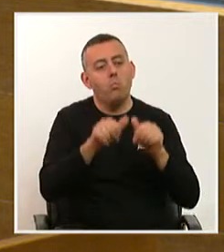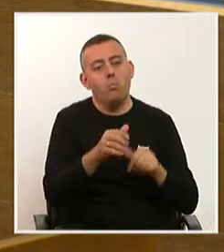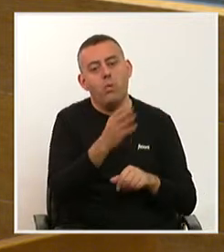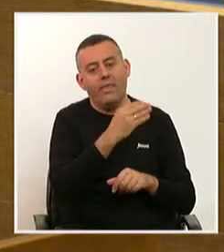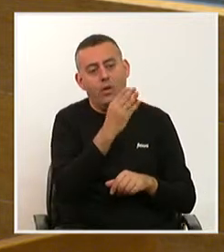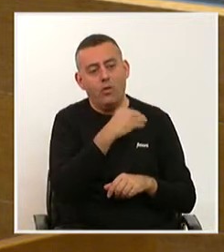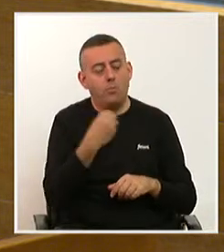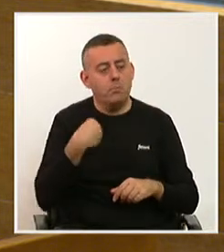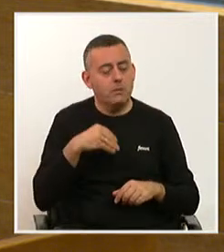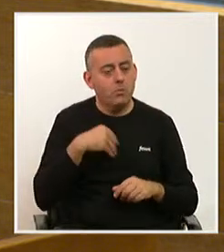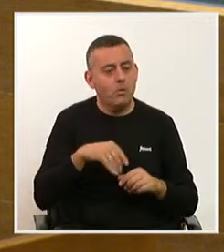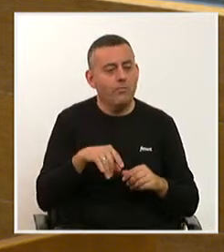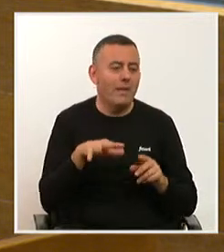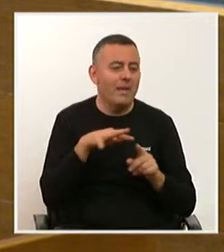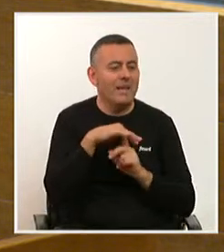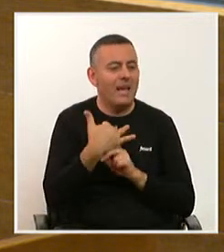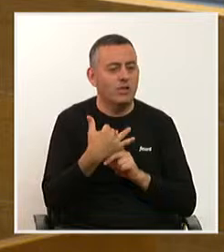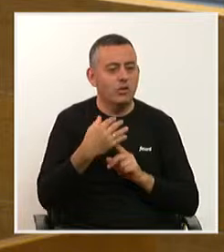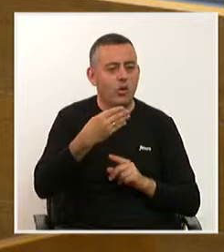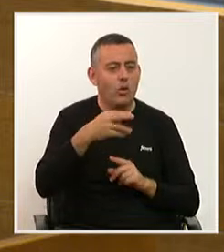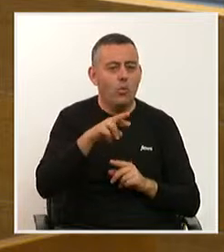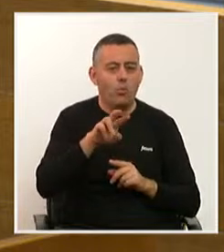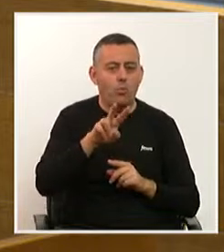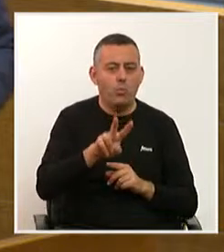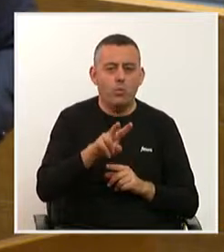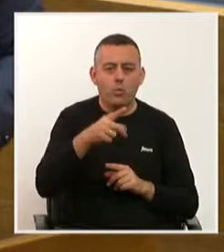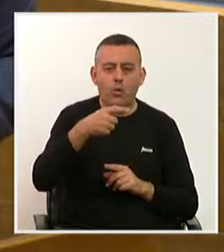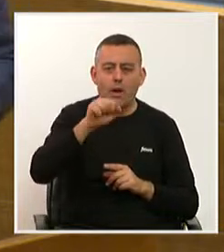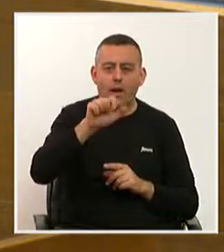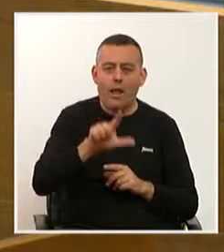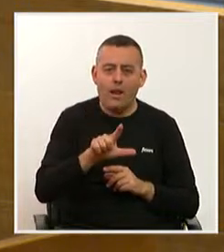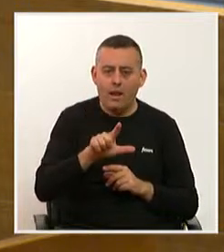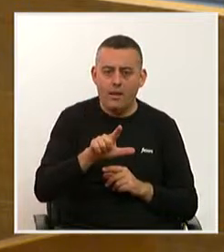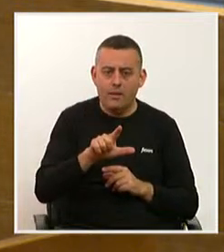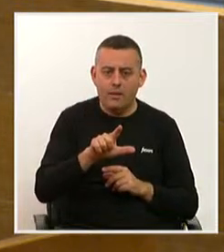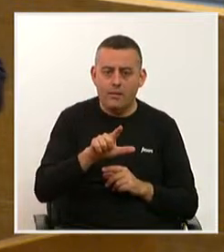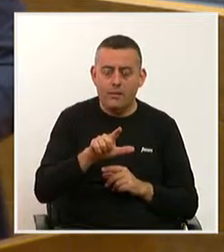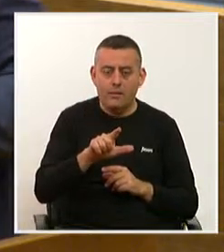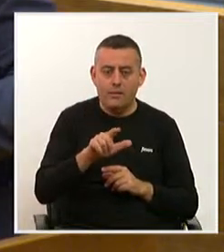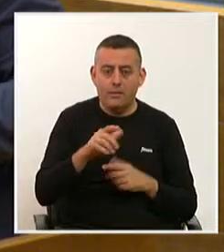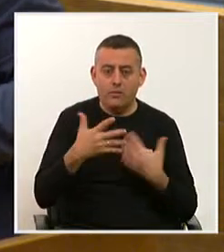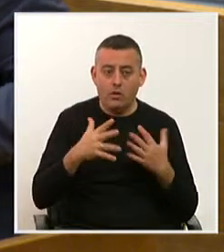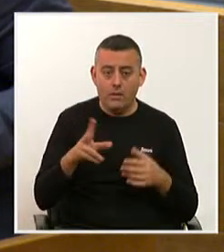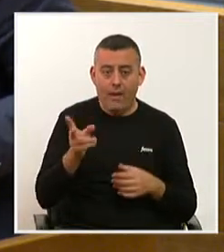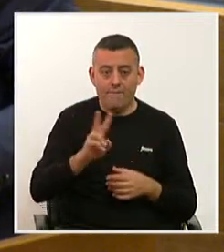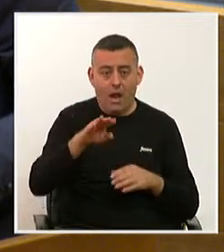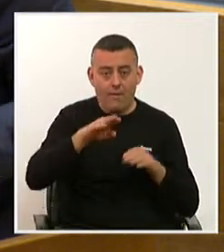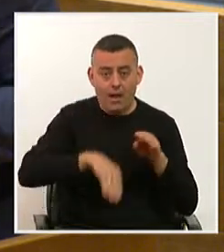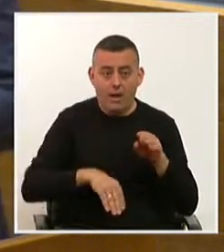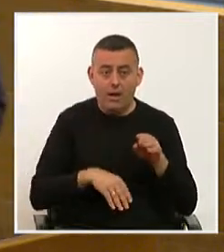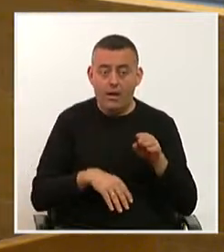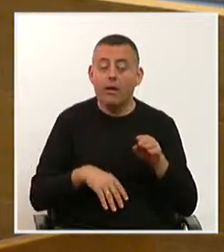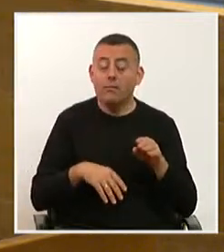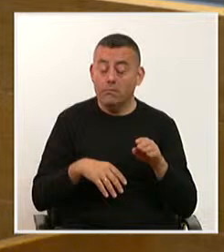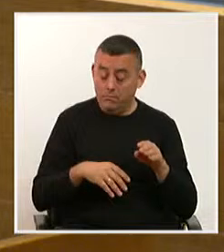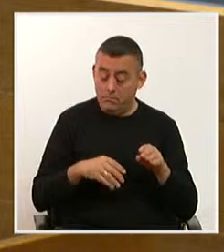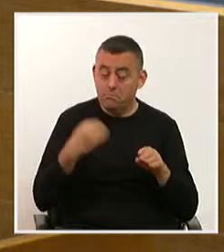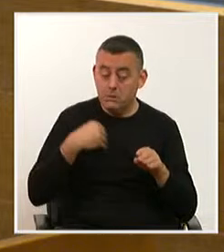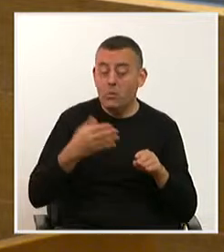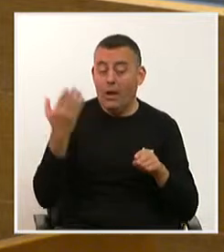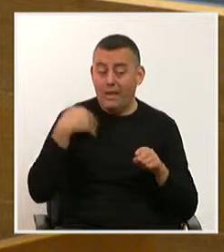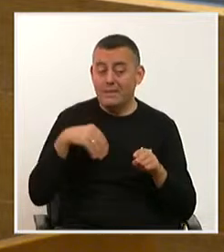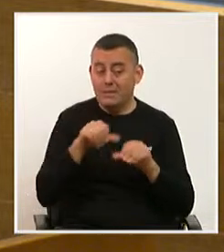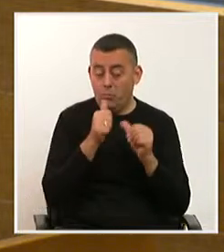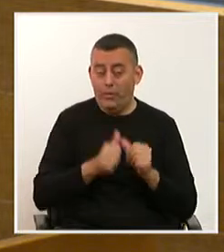brugal Charo tú lo sabes qué está pasando Pues que cuando ves este tipo de